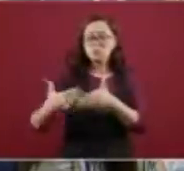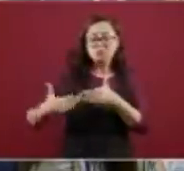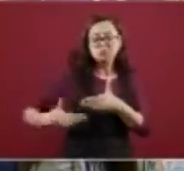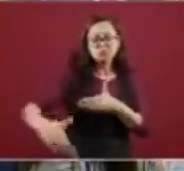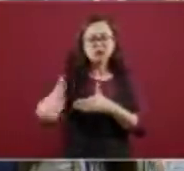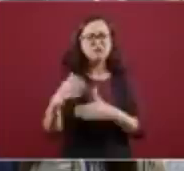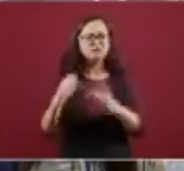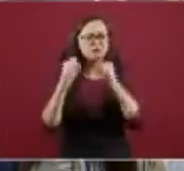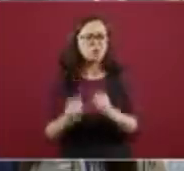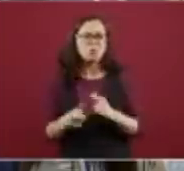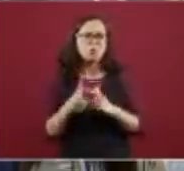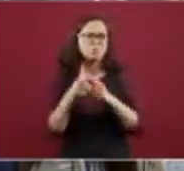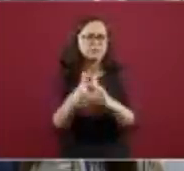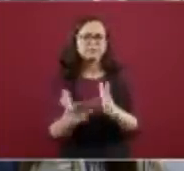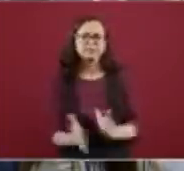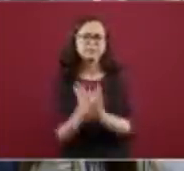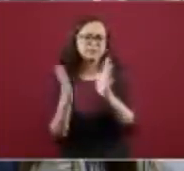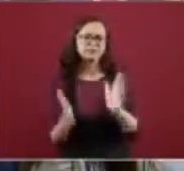a hacer